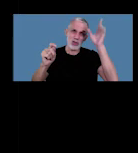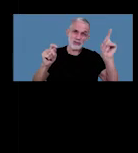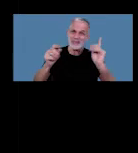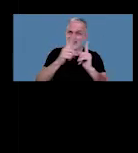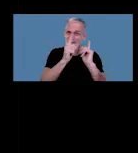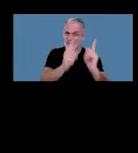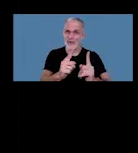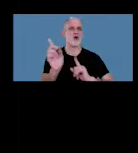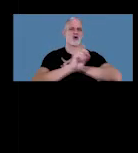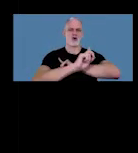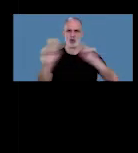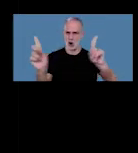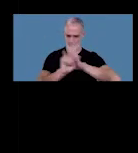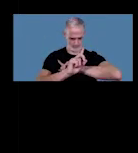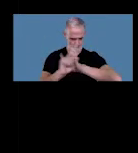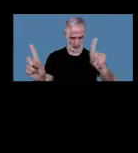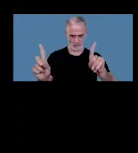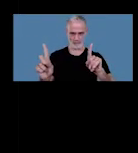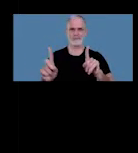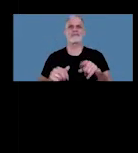ininterrumpida? No, no es así.